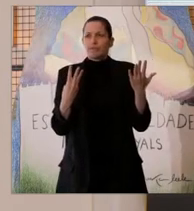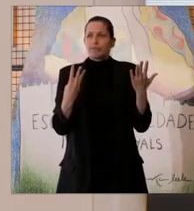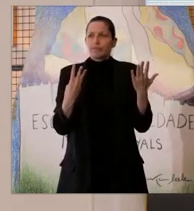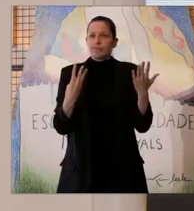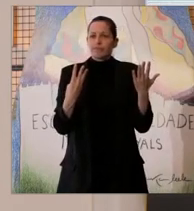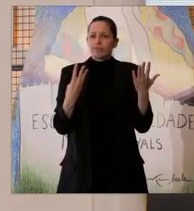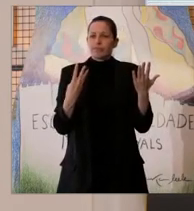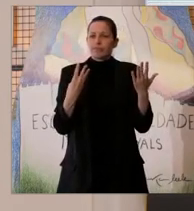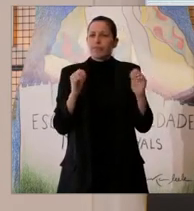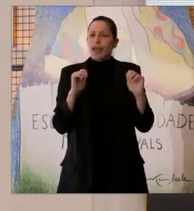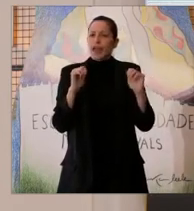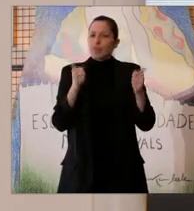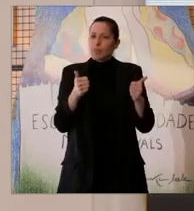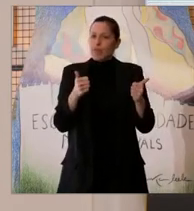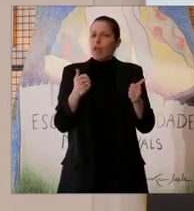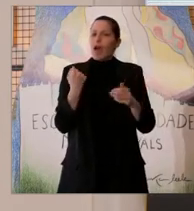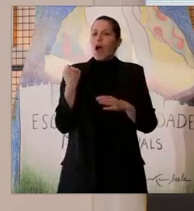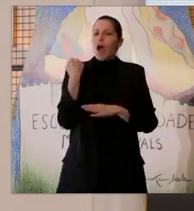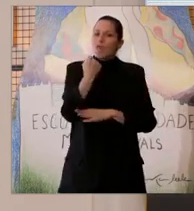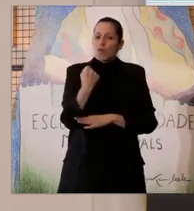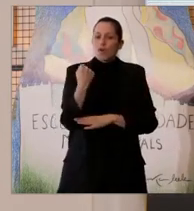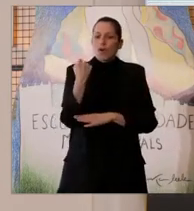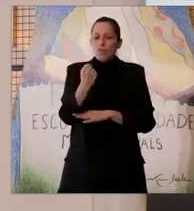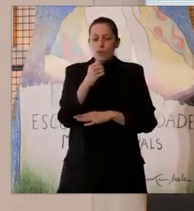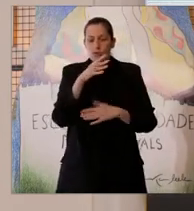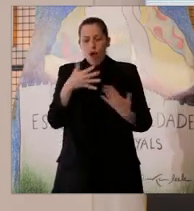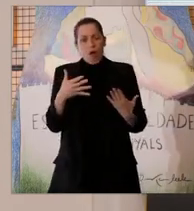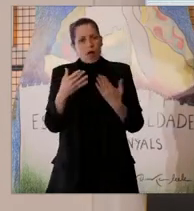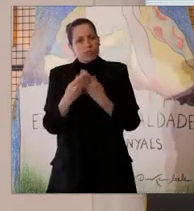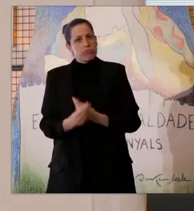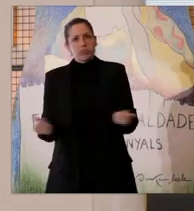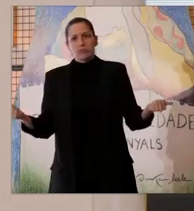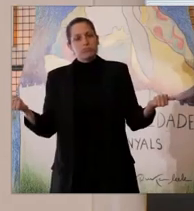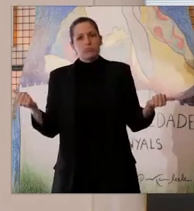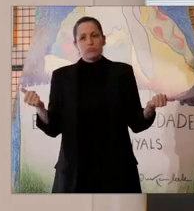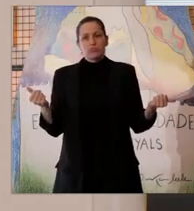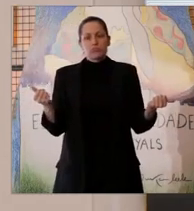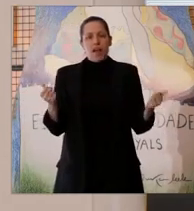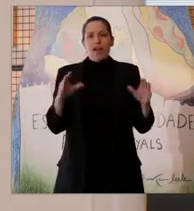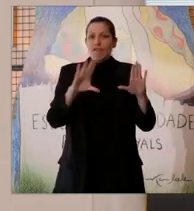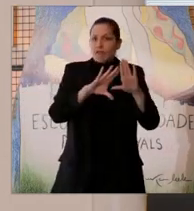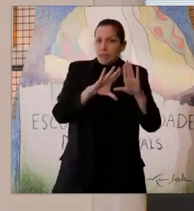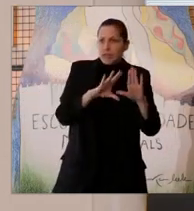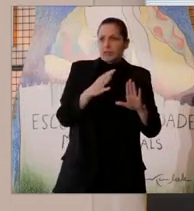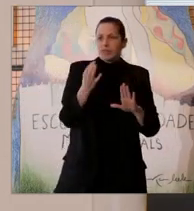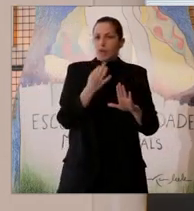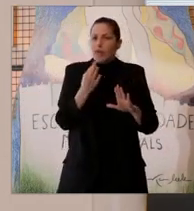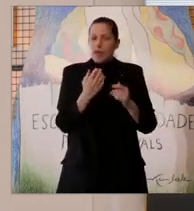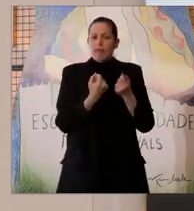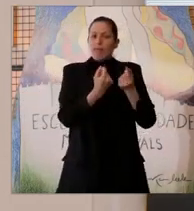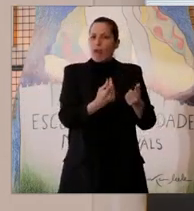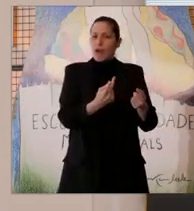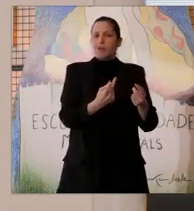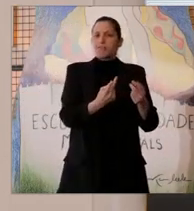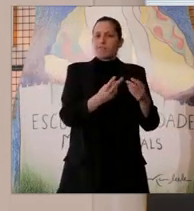apoyaron ha desaparecido ha desaparecido por completo Si tú no dotas al feminismo de contenido y de estructura y